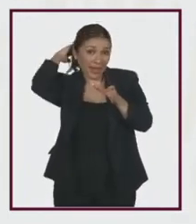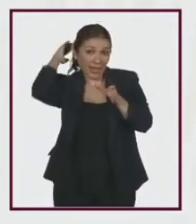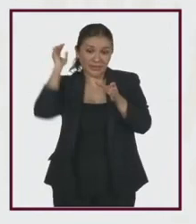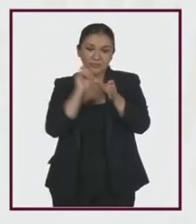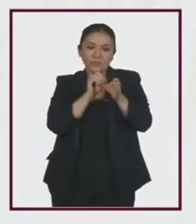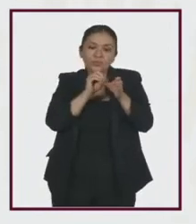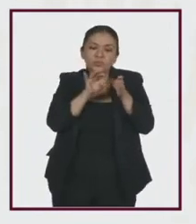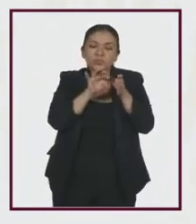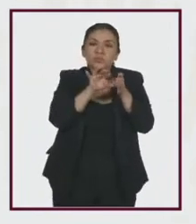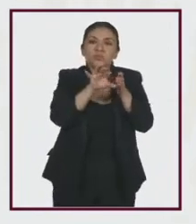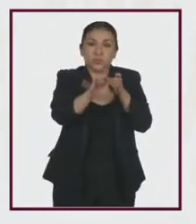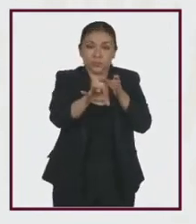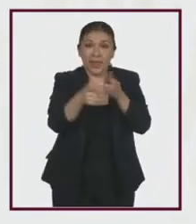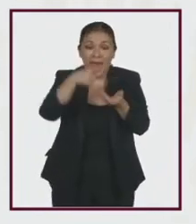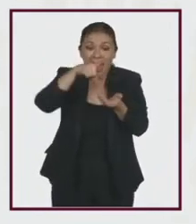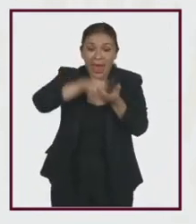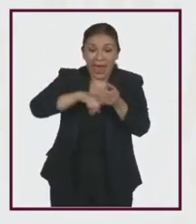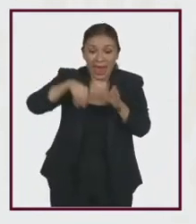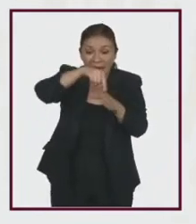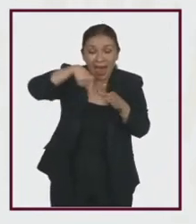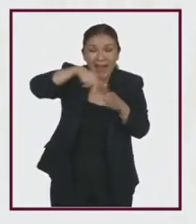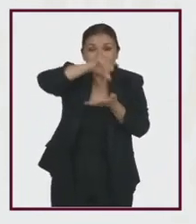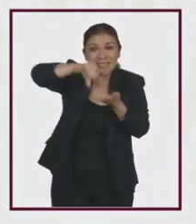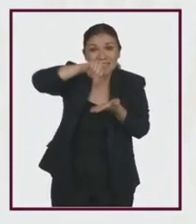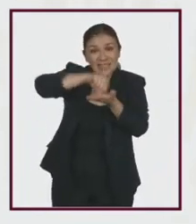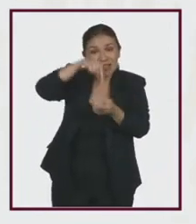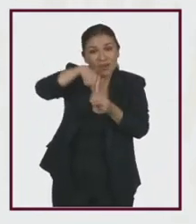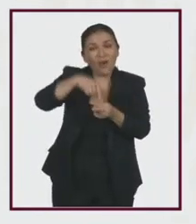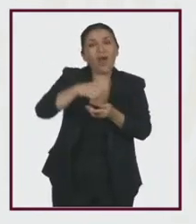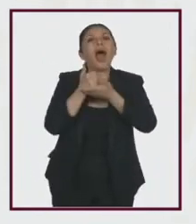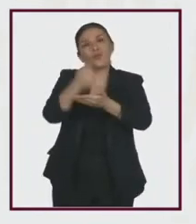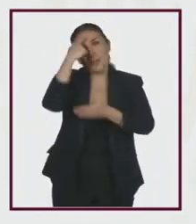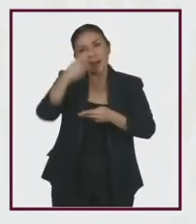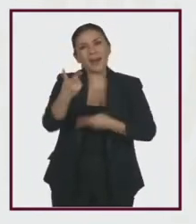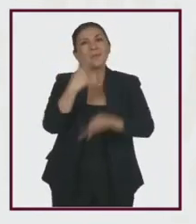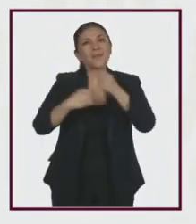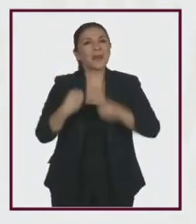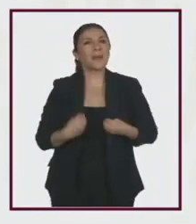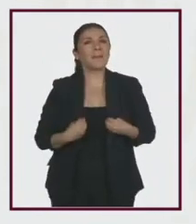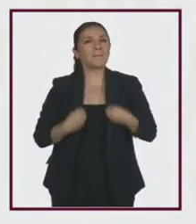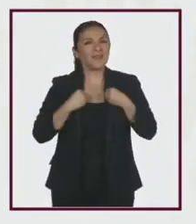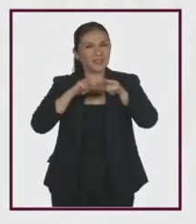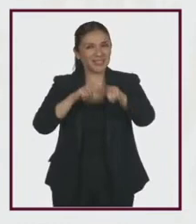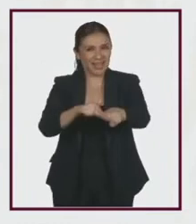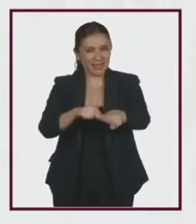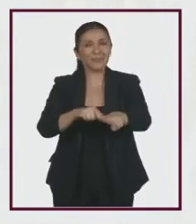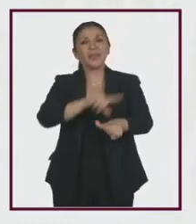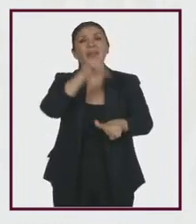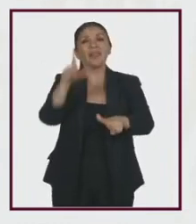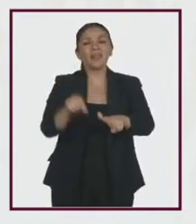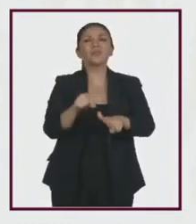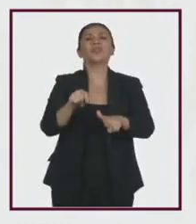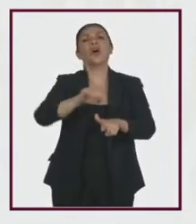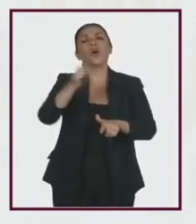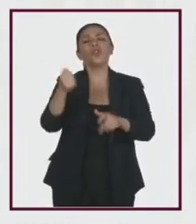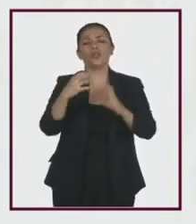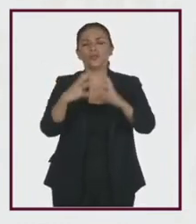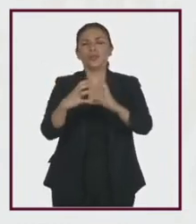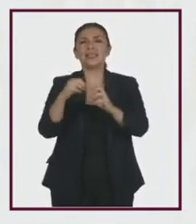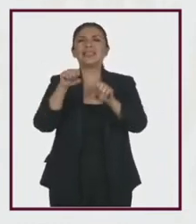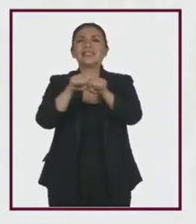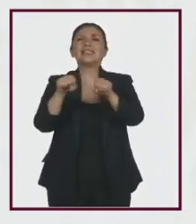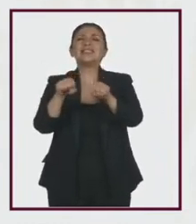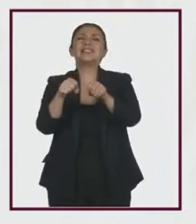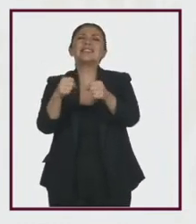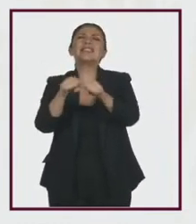es el área que nos mantiene vivos, después viene el área del sistema de recompensa, del sistema del placer,